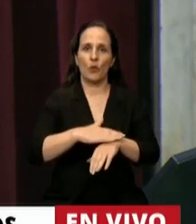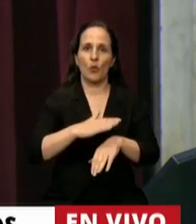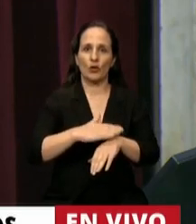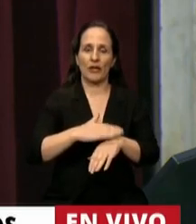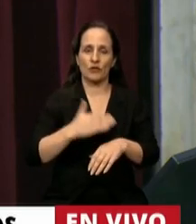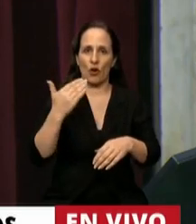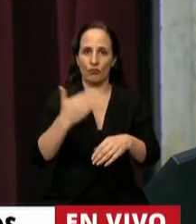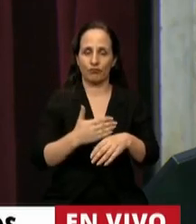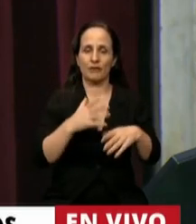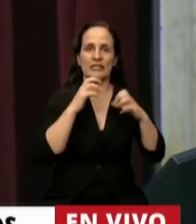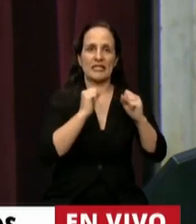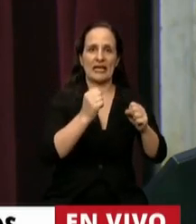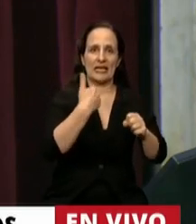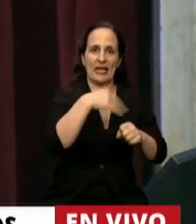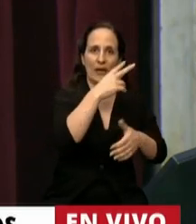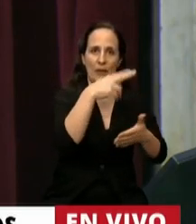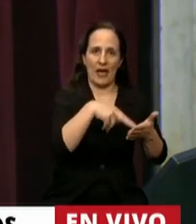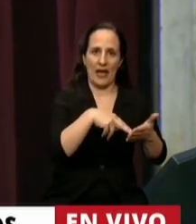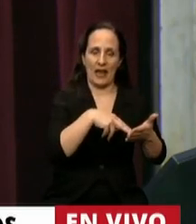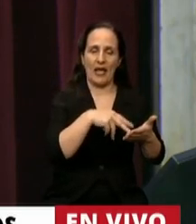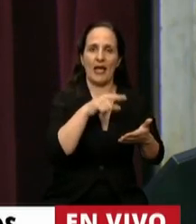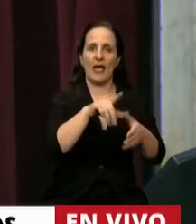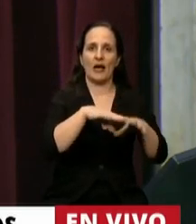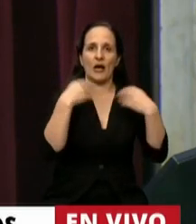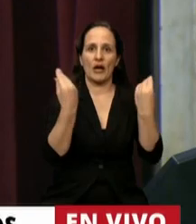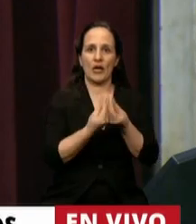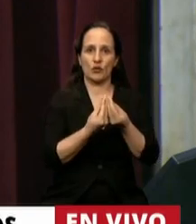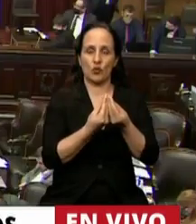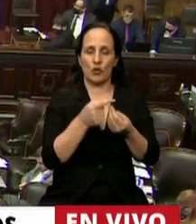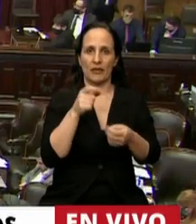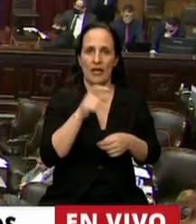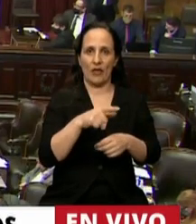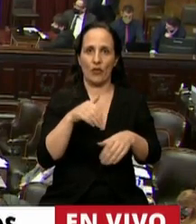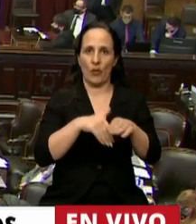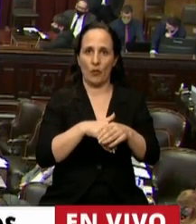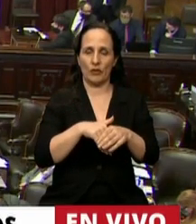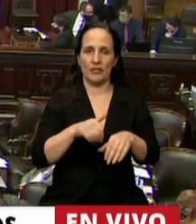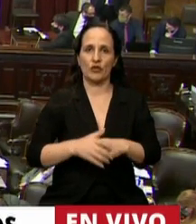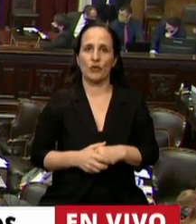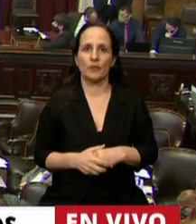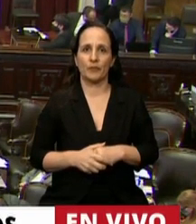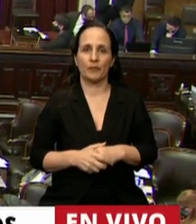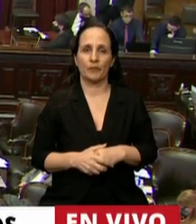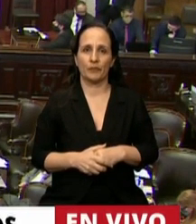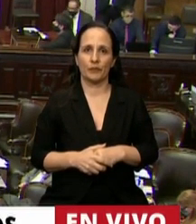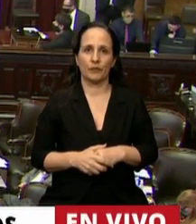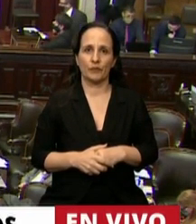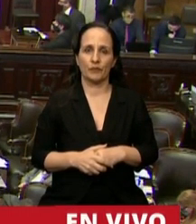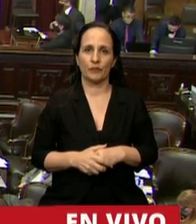por secretaría, se dará lectura al resultado de la misma.